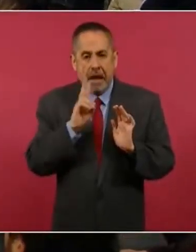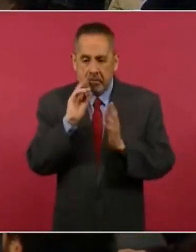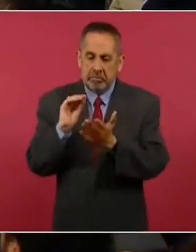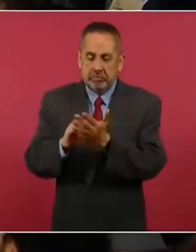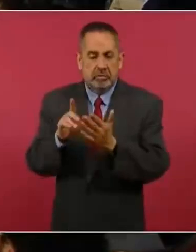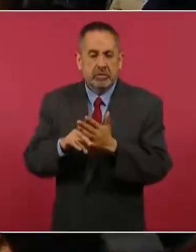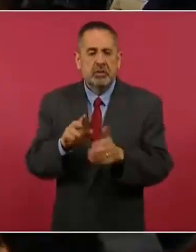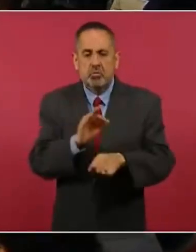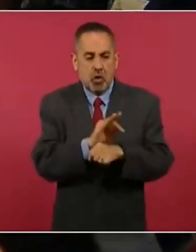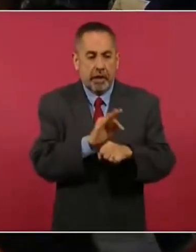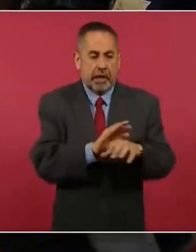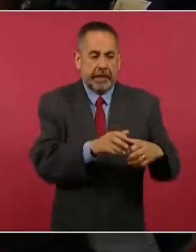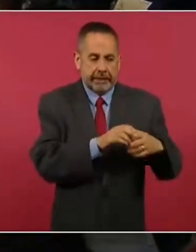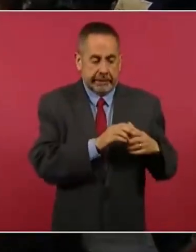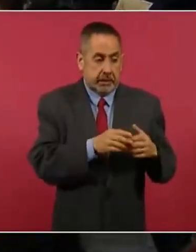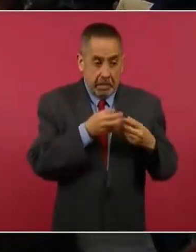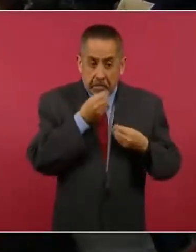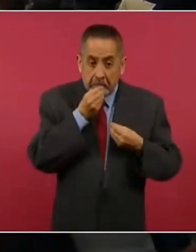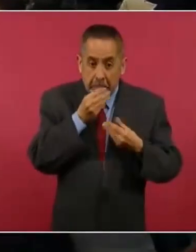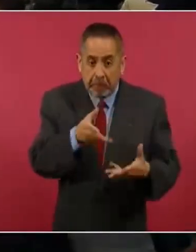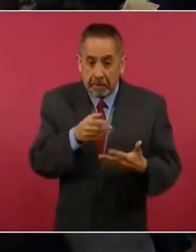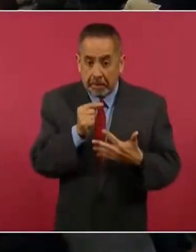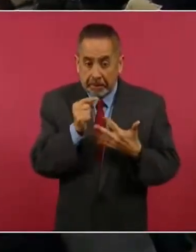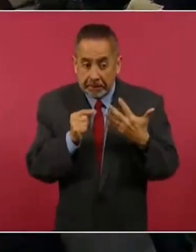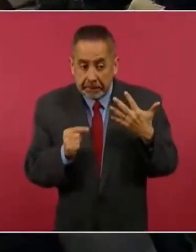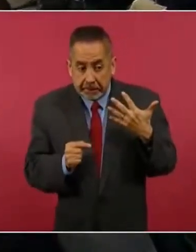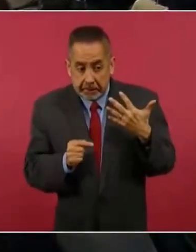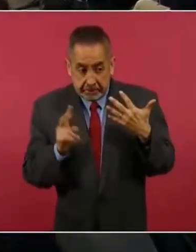y protegerlo,